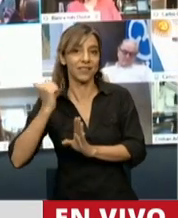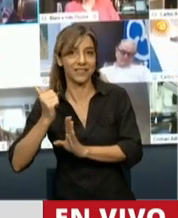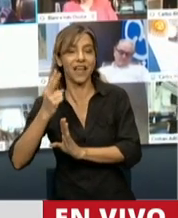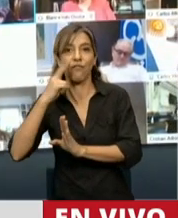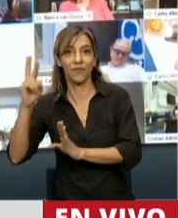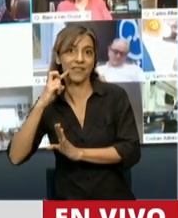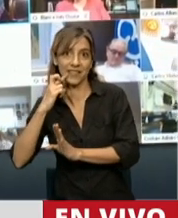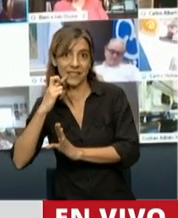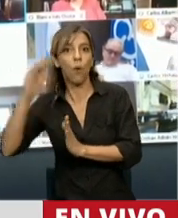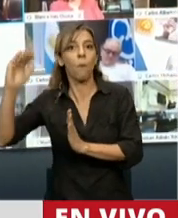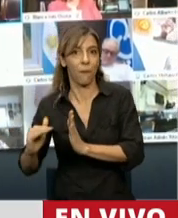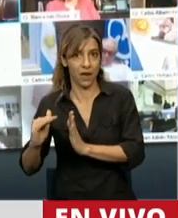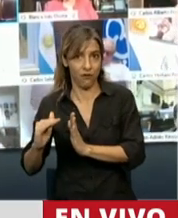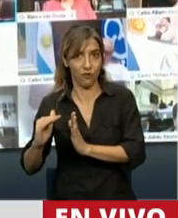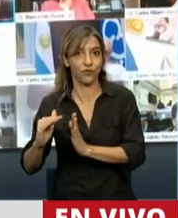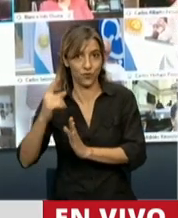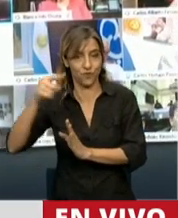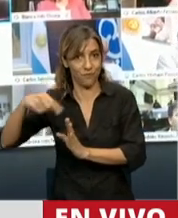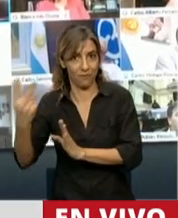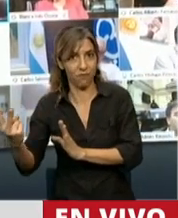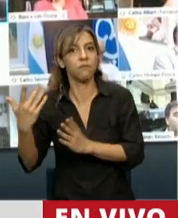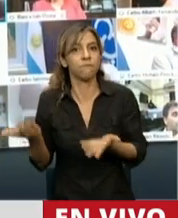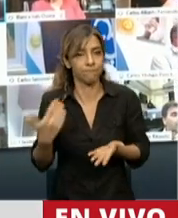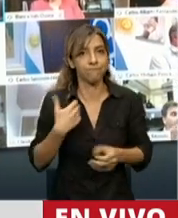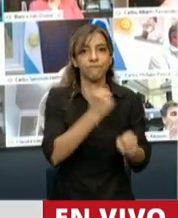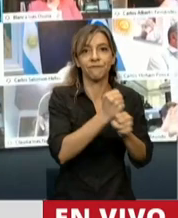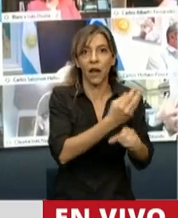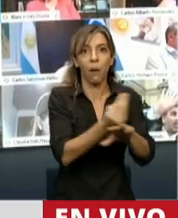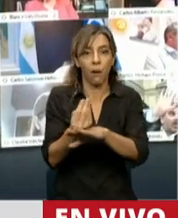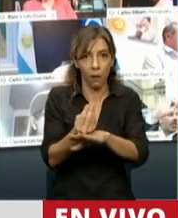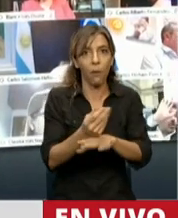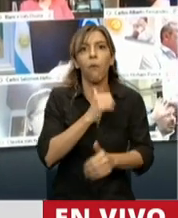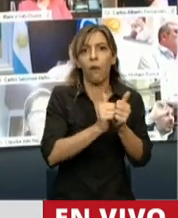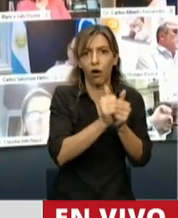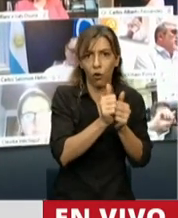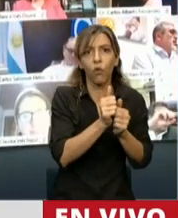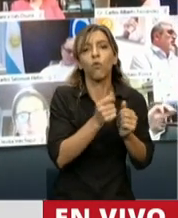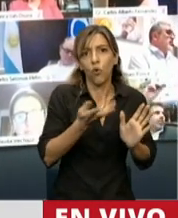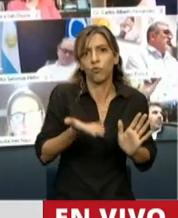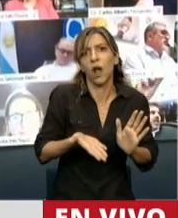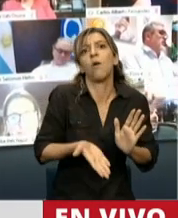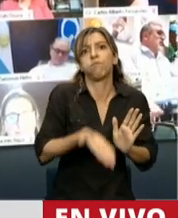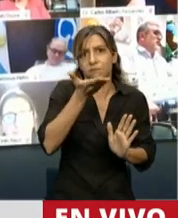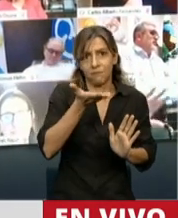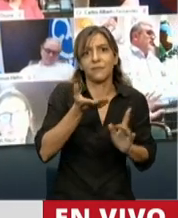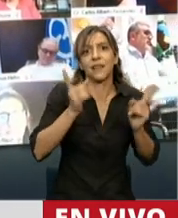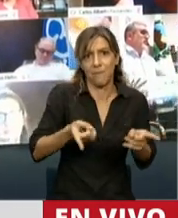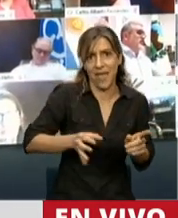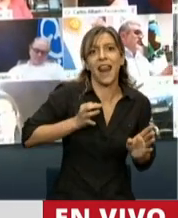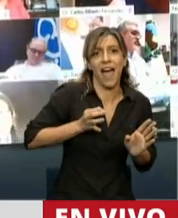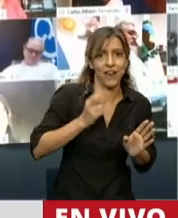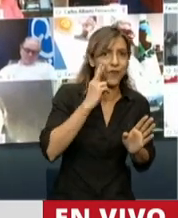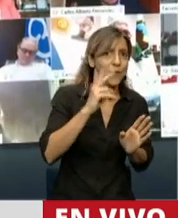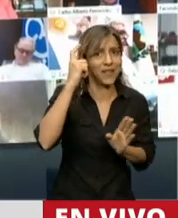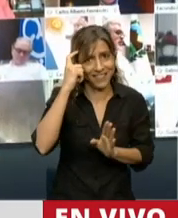en 2,2%. El empleo industrial cayó 6,8% en los últimos 10 años, creció 7,4% entre el 2010 y el 2015